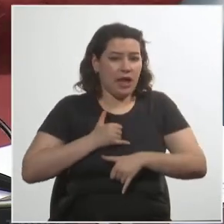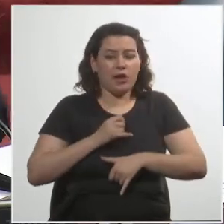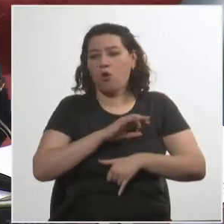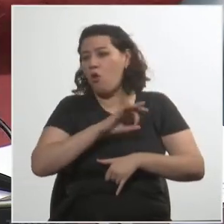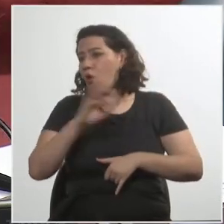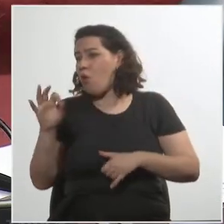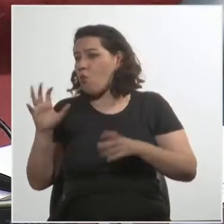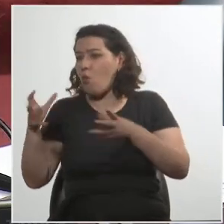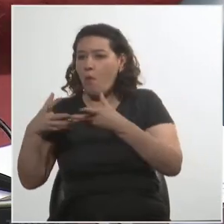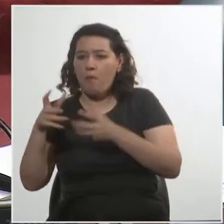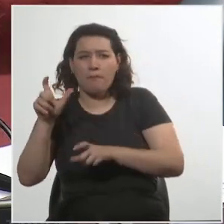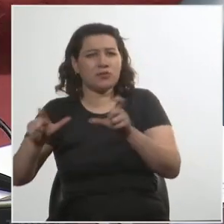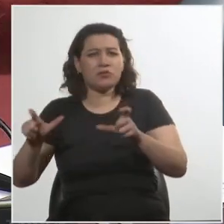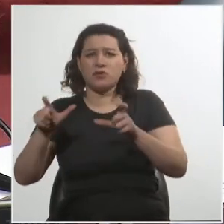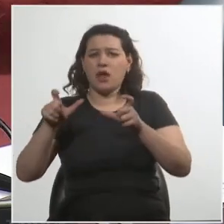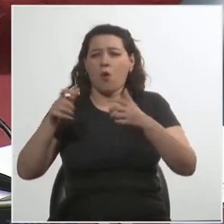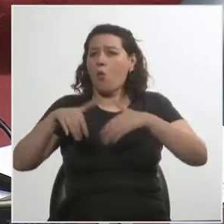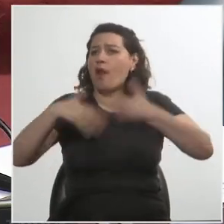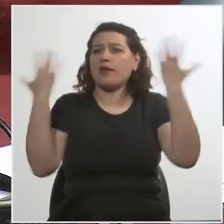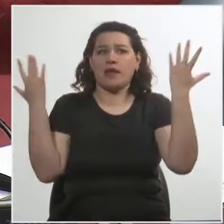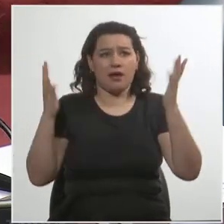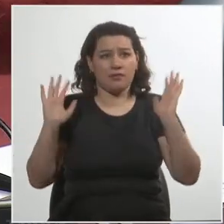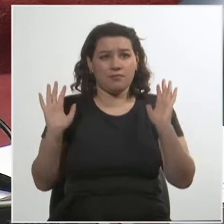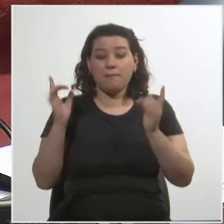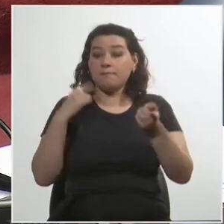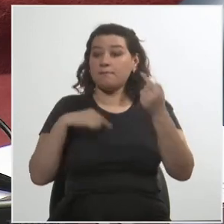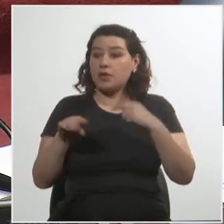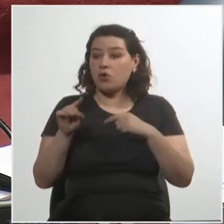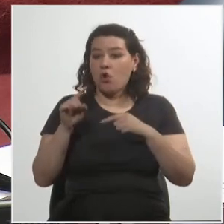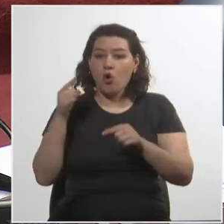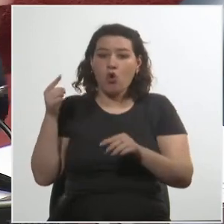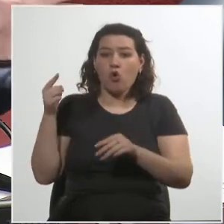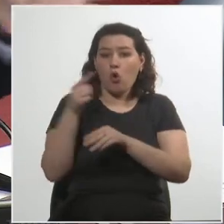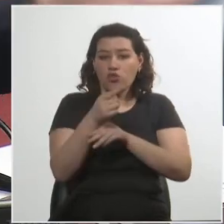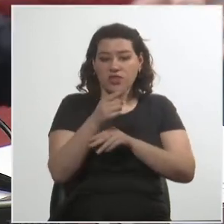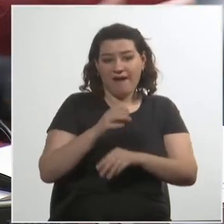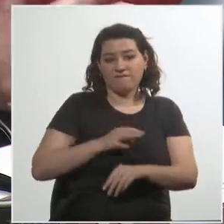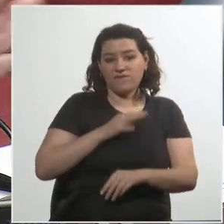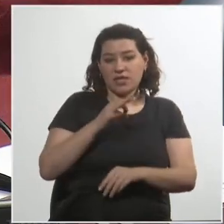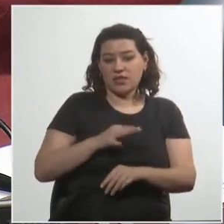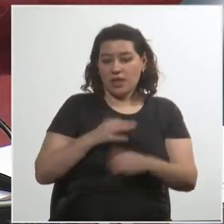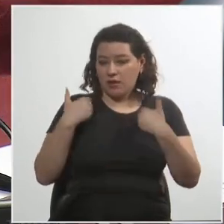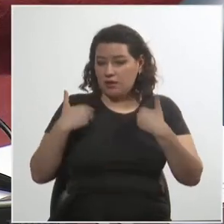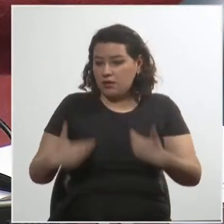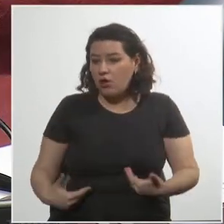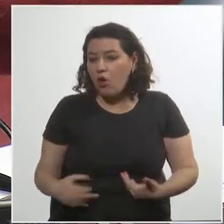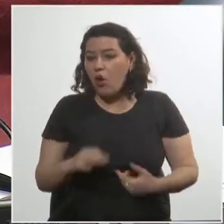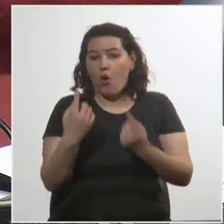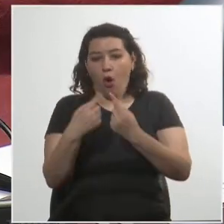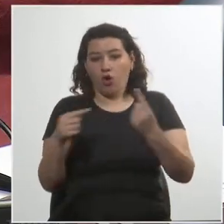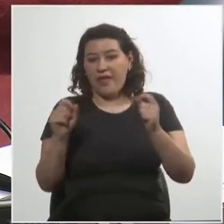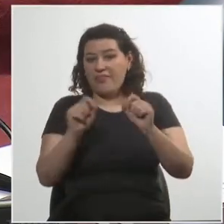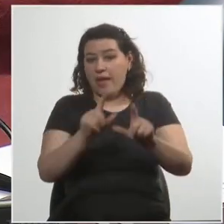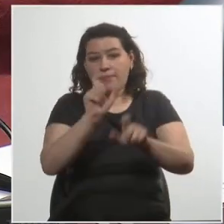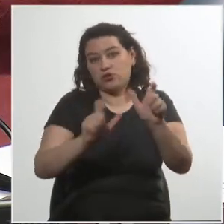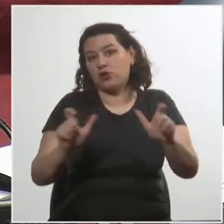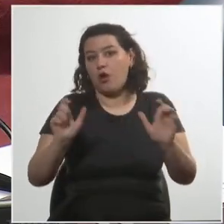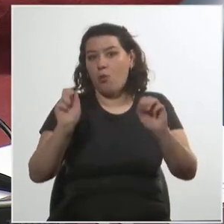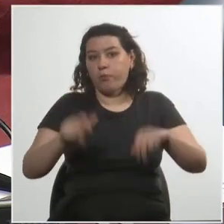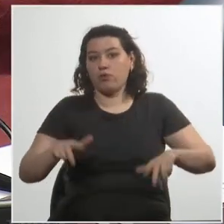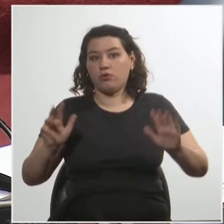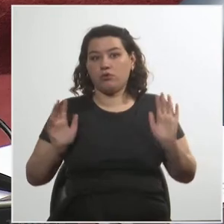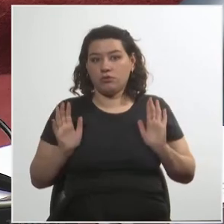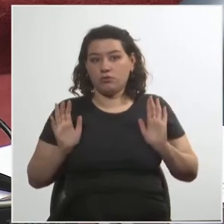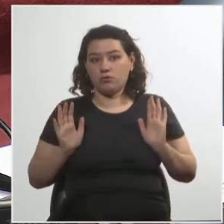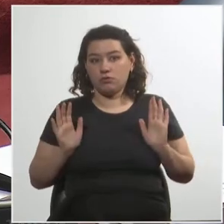sido grupos civiles lo que sean pero que atentaron contra la vida la integridad física o los bienes de esta persona